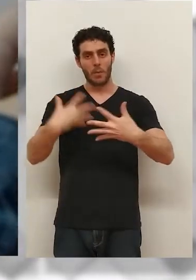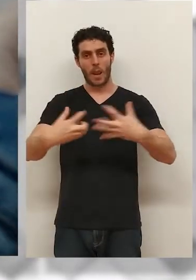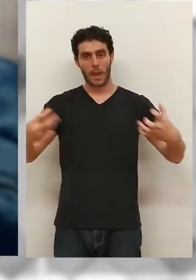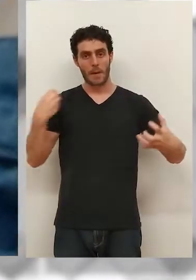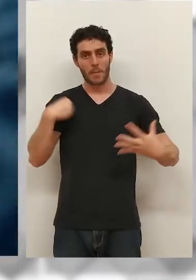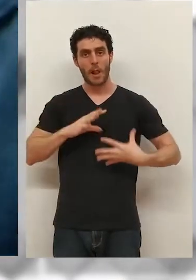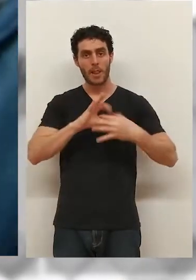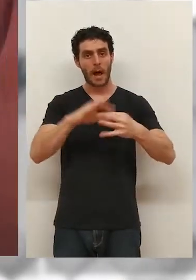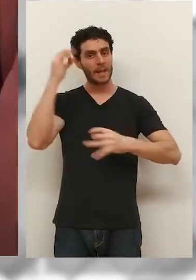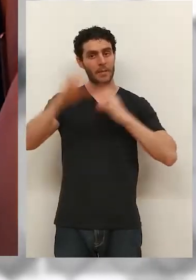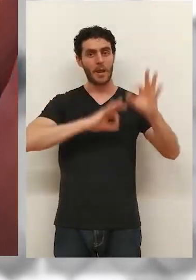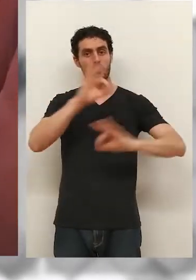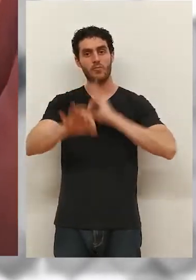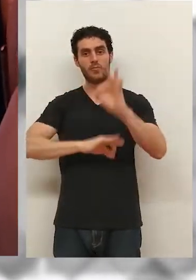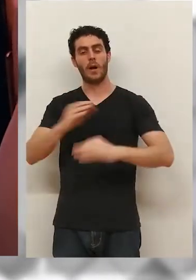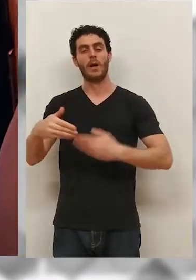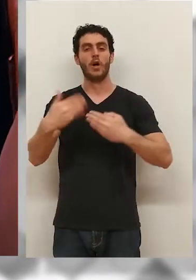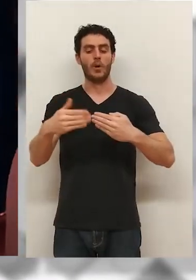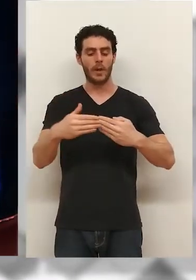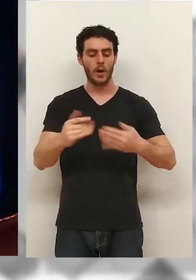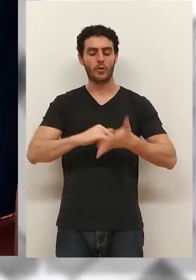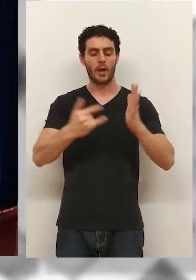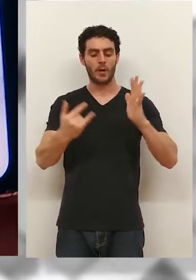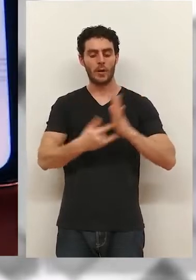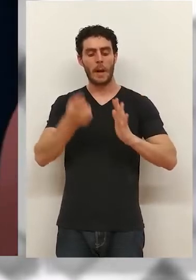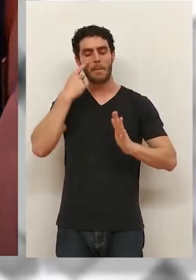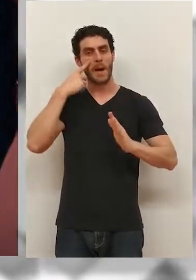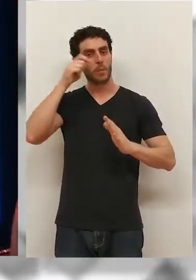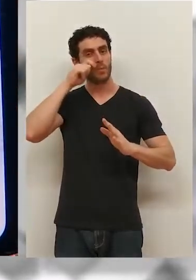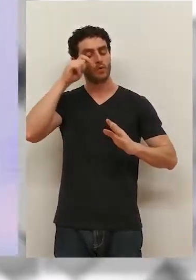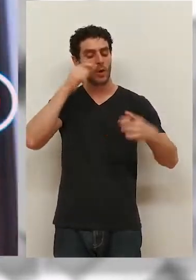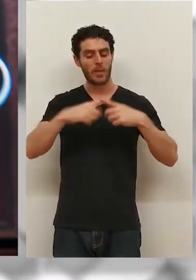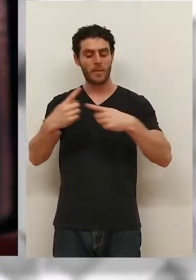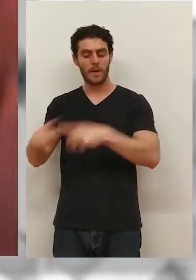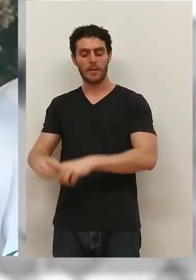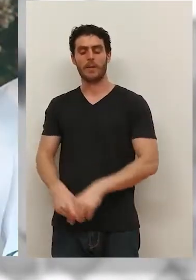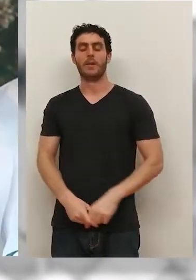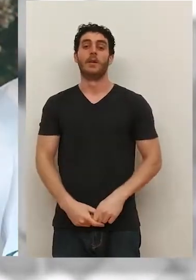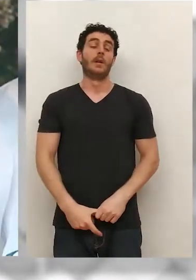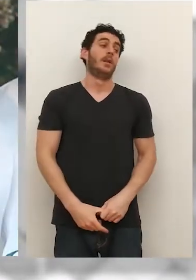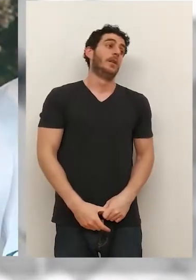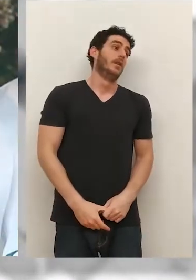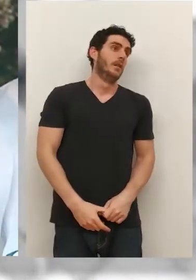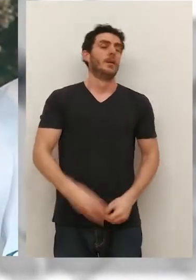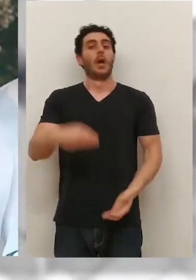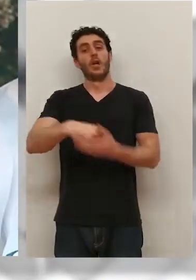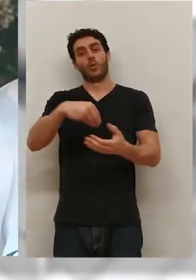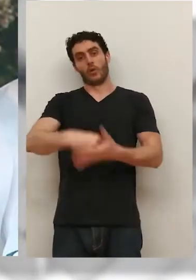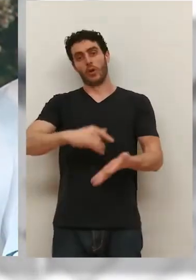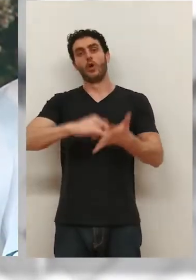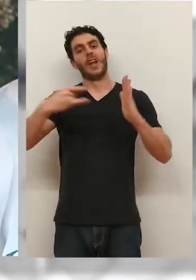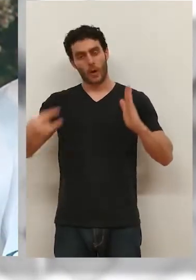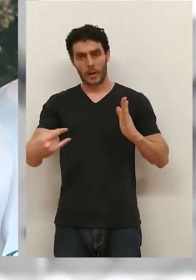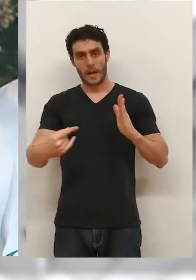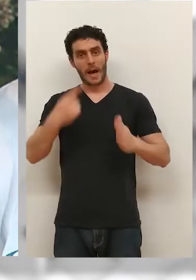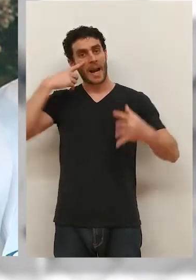se han organizado las actividades. Hay innovación con tecnología que nos permitirá ver el museo de otra manera. Es incluyendo la tecnología